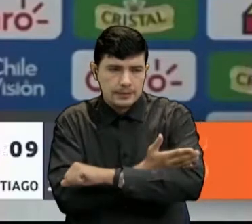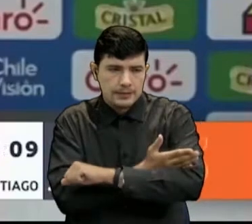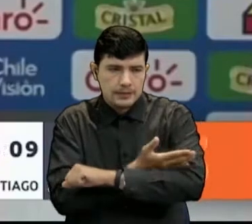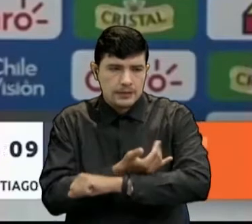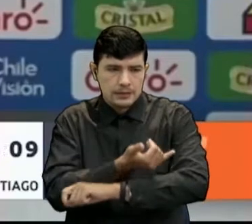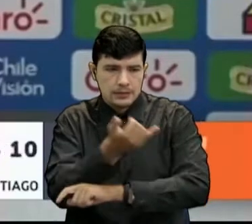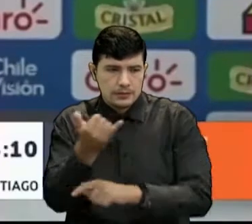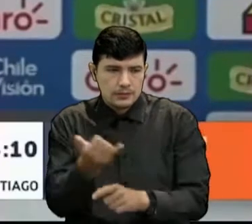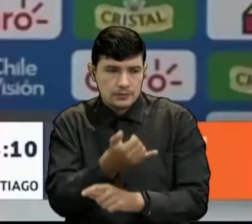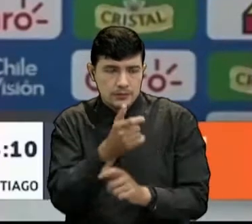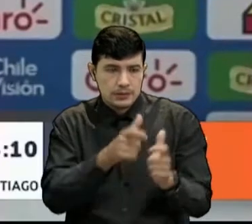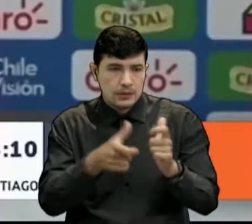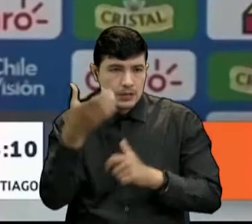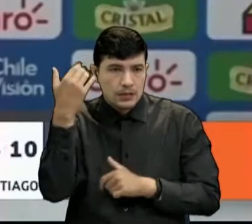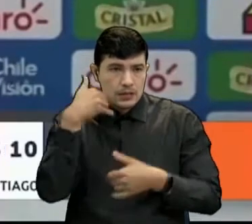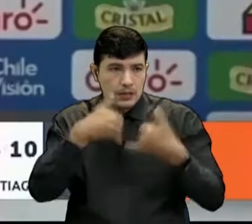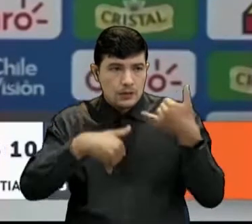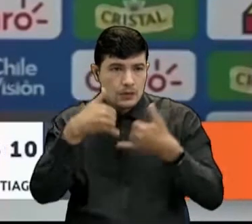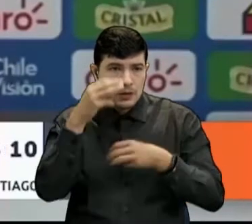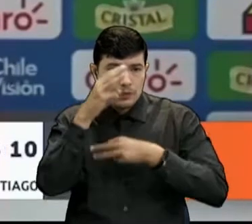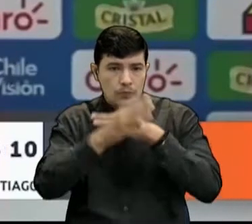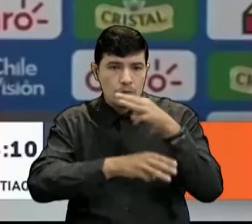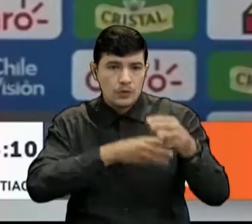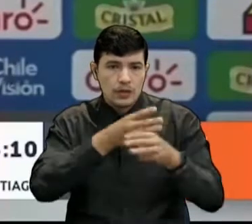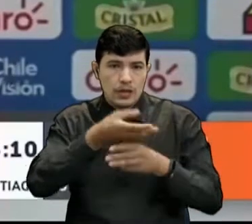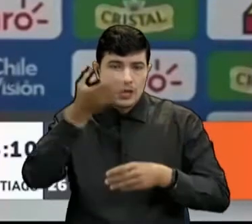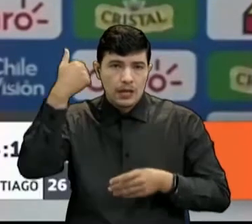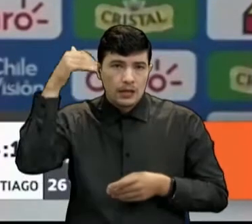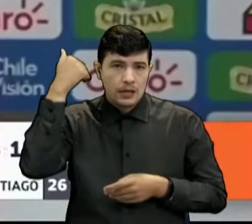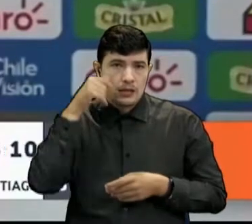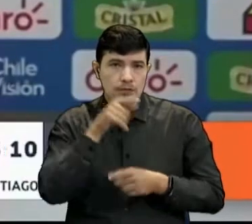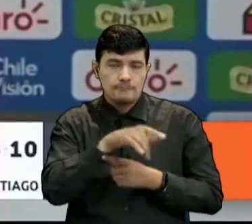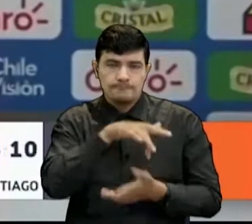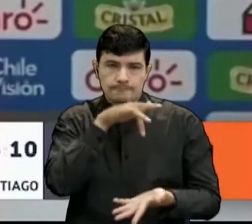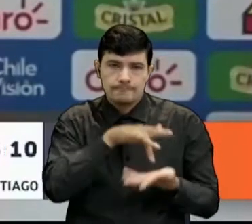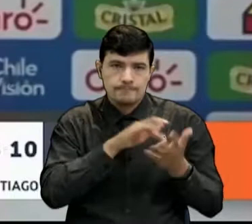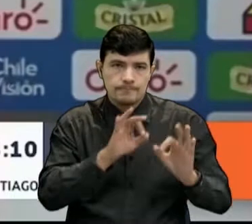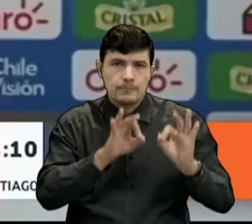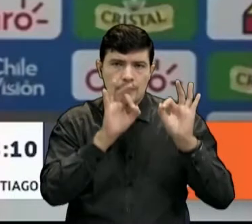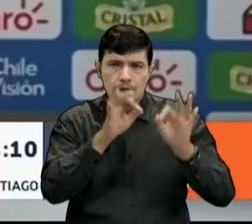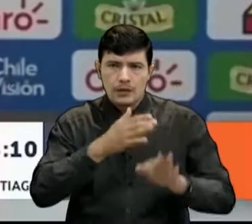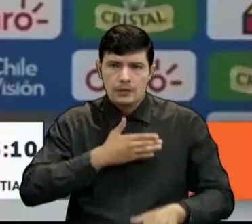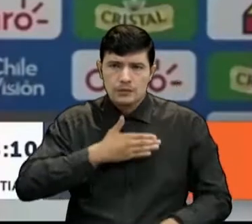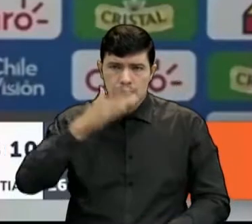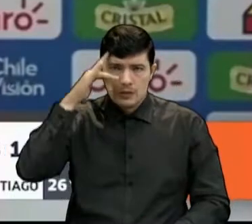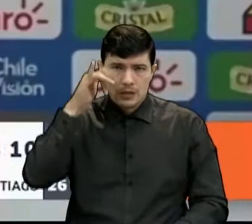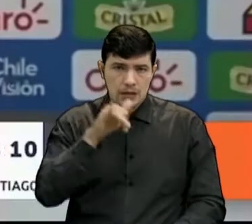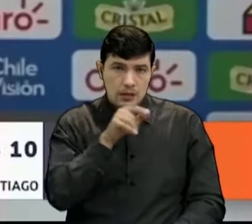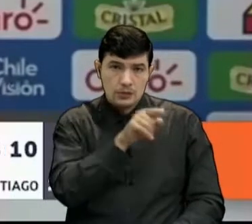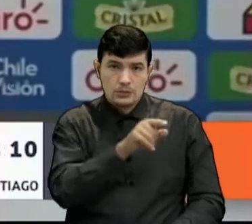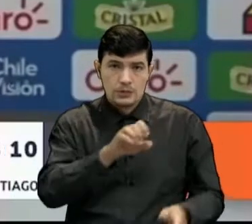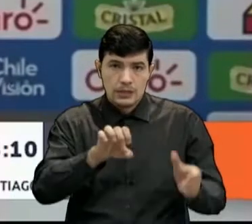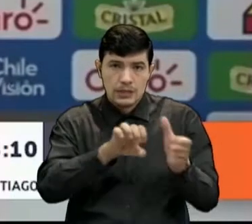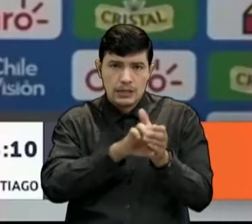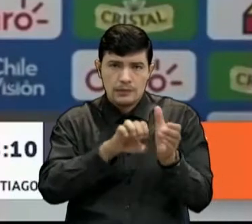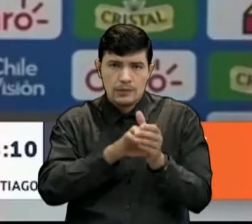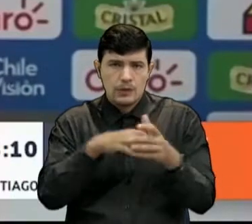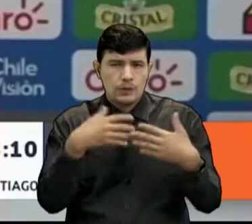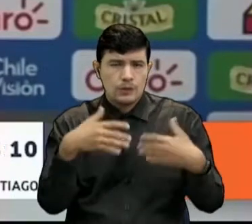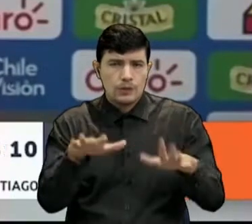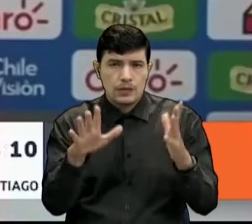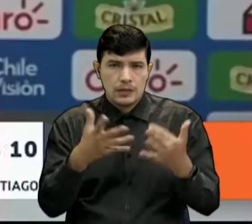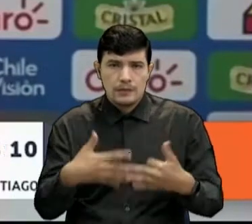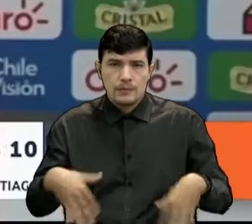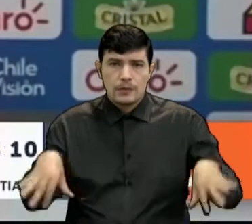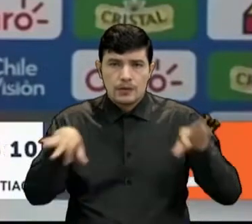del mundial anterior, los dos mundiales, y creo que es un equipo, como usted lo mencionó, muy equilibrado, un